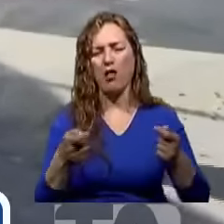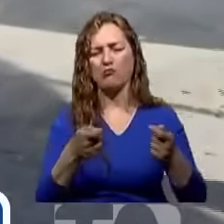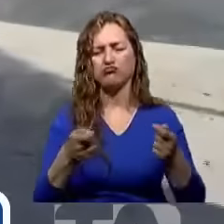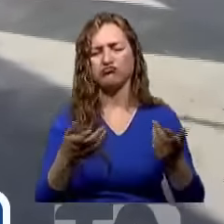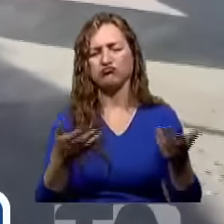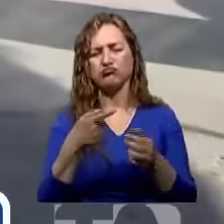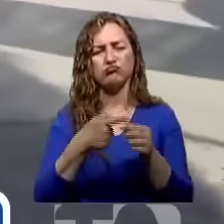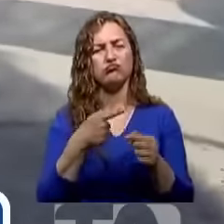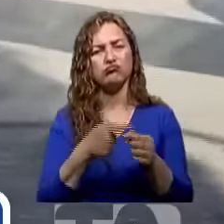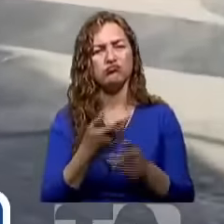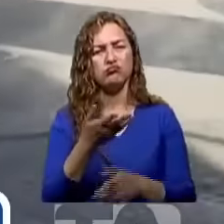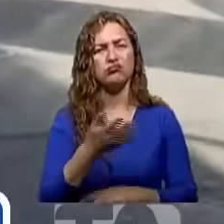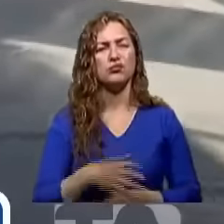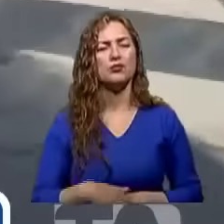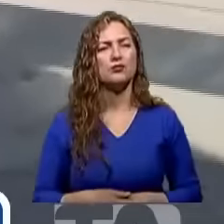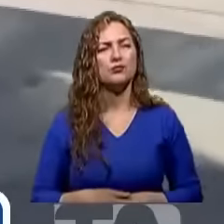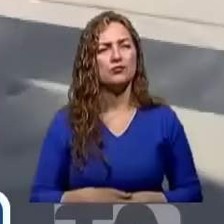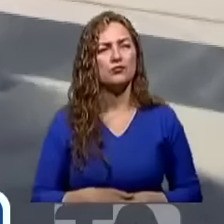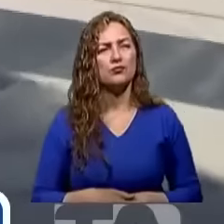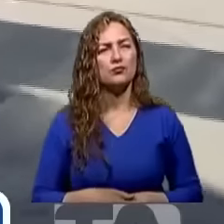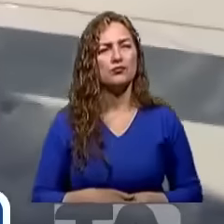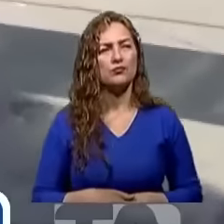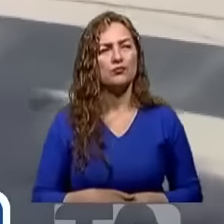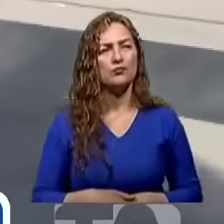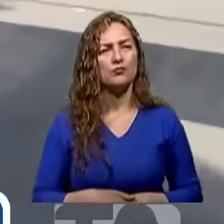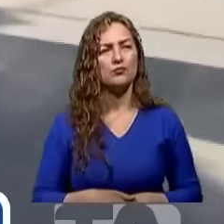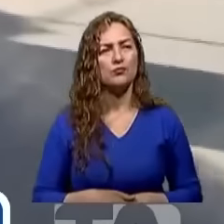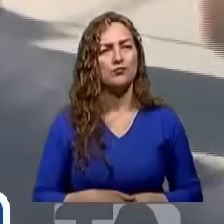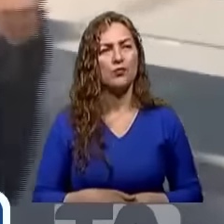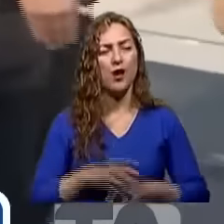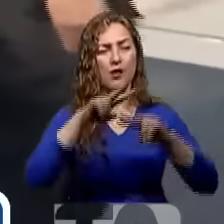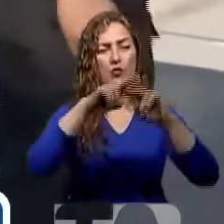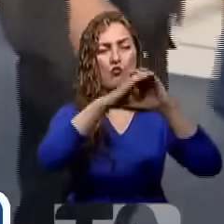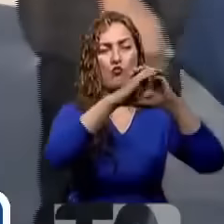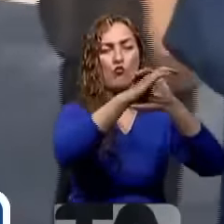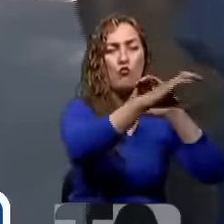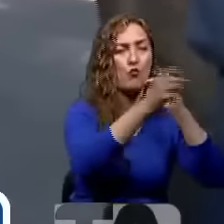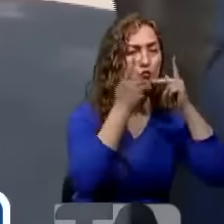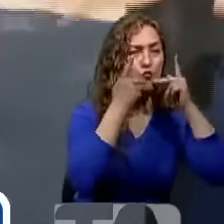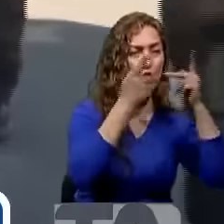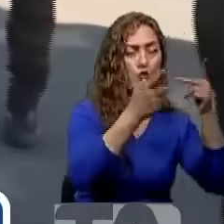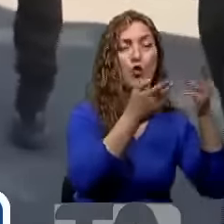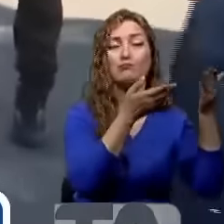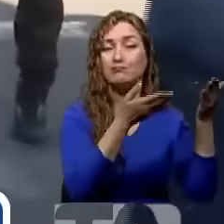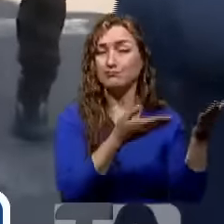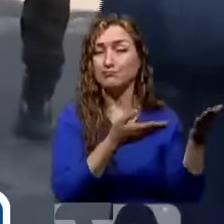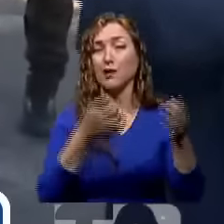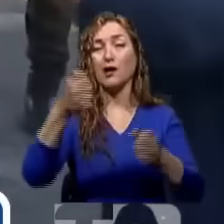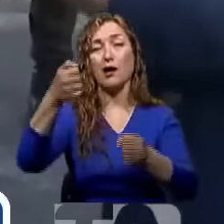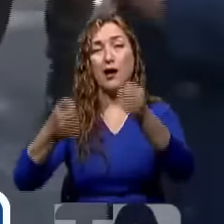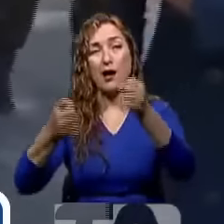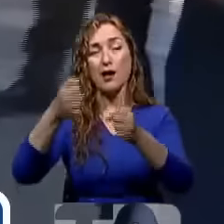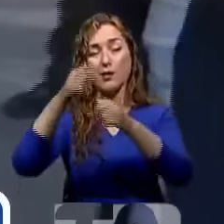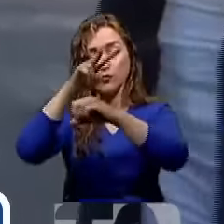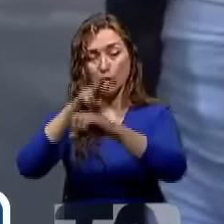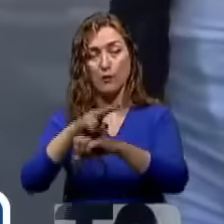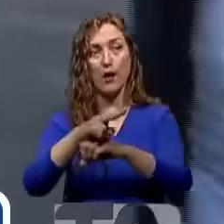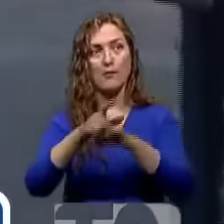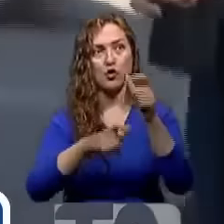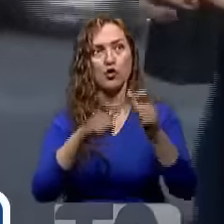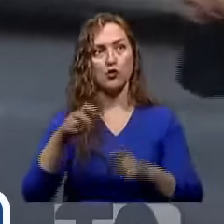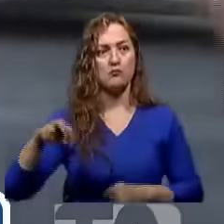que realizan este tipo de revisiones no solo a las unidades de transporte público, también realizan a los